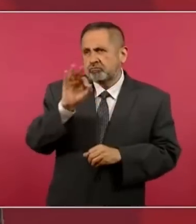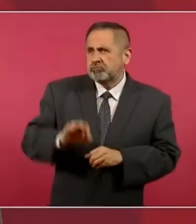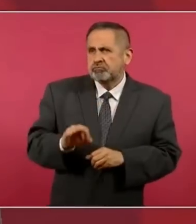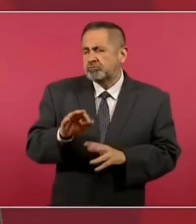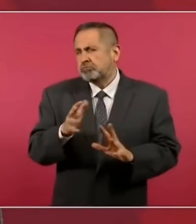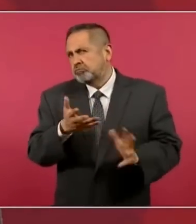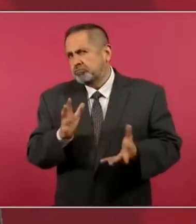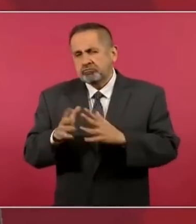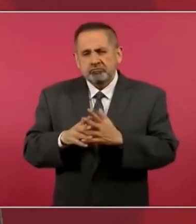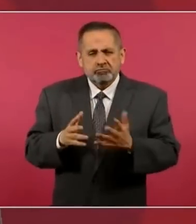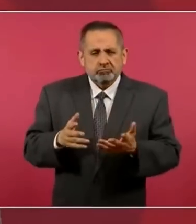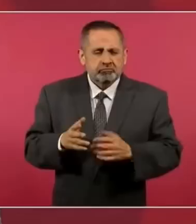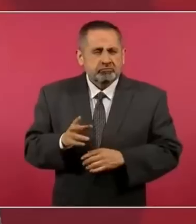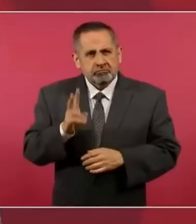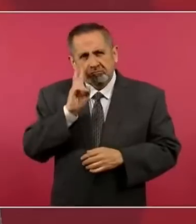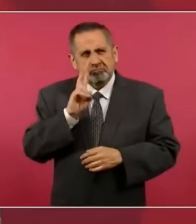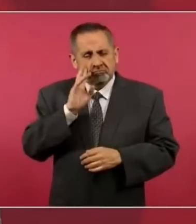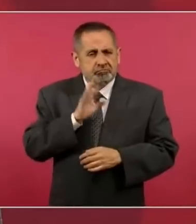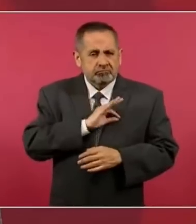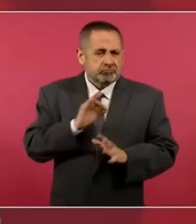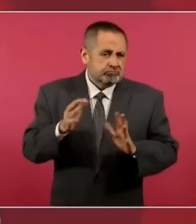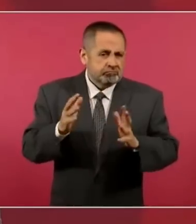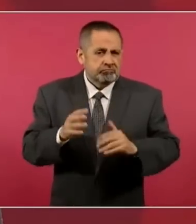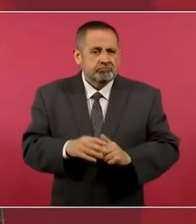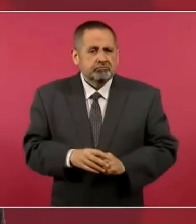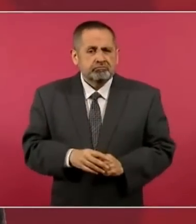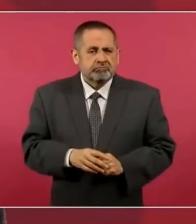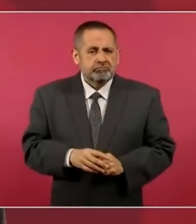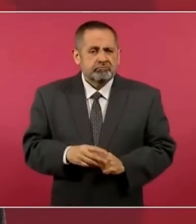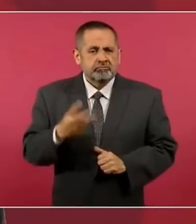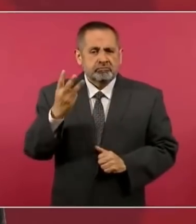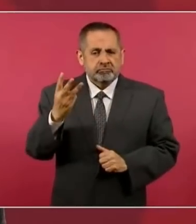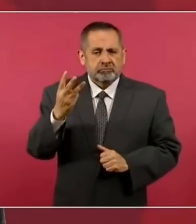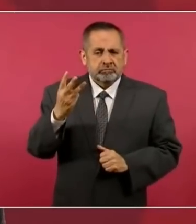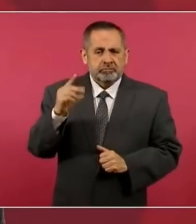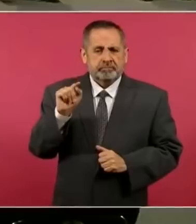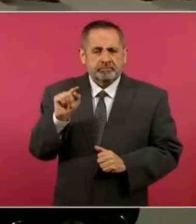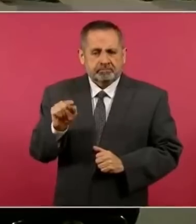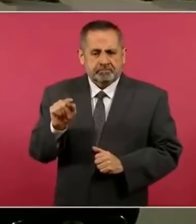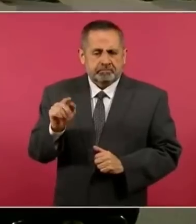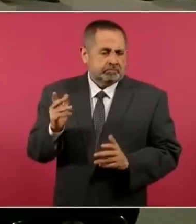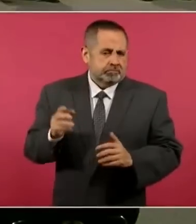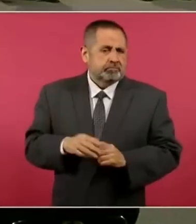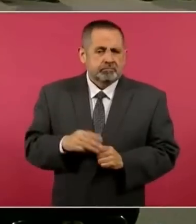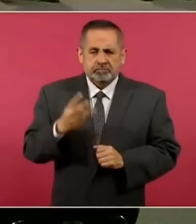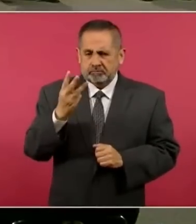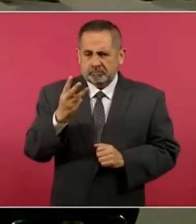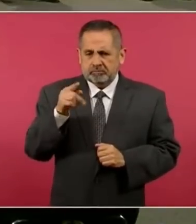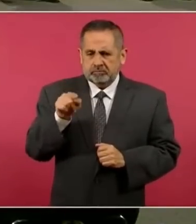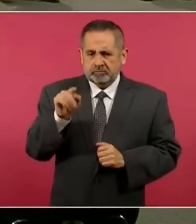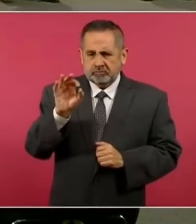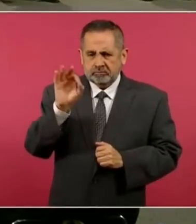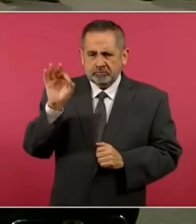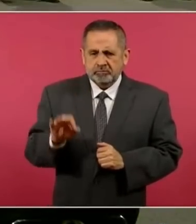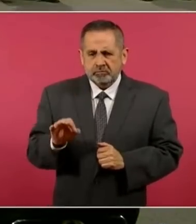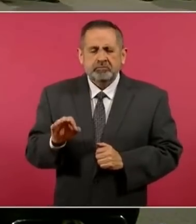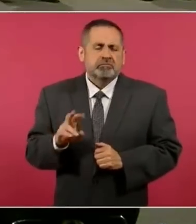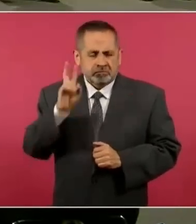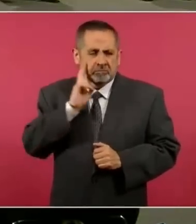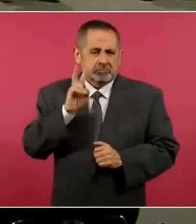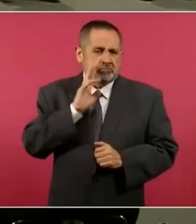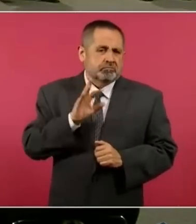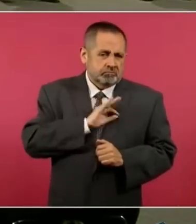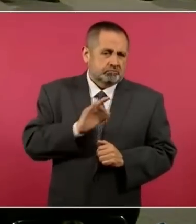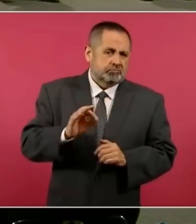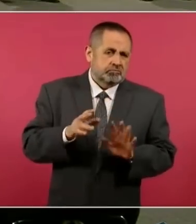de cuando menos 3 puntos, 3% en